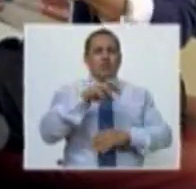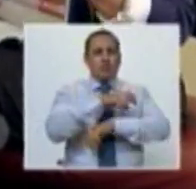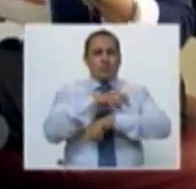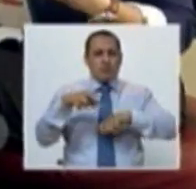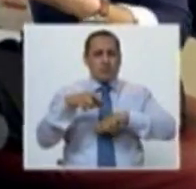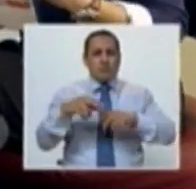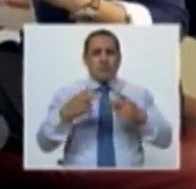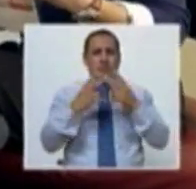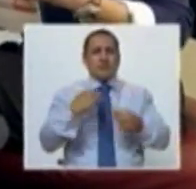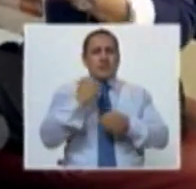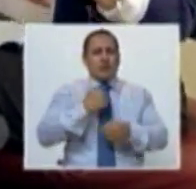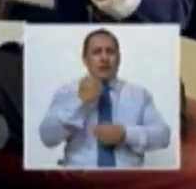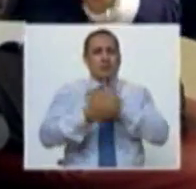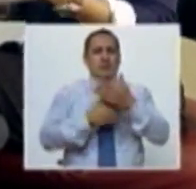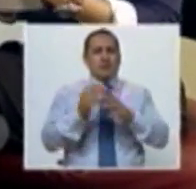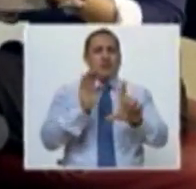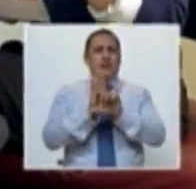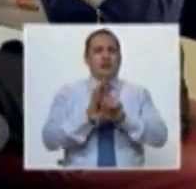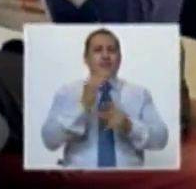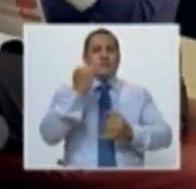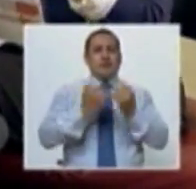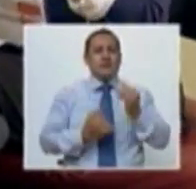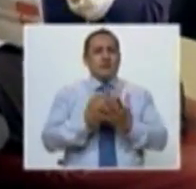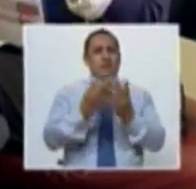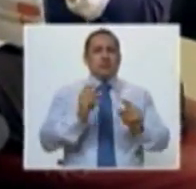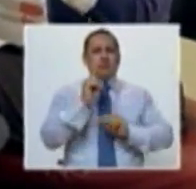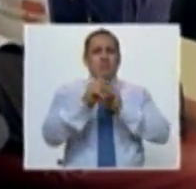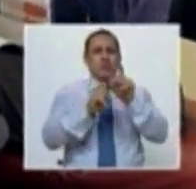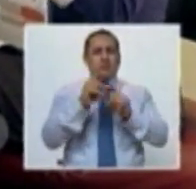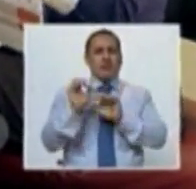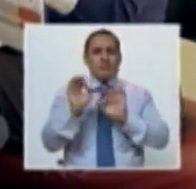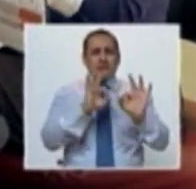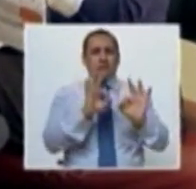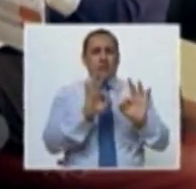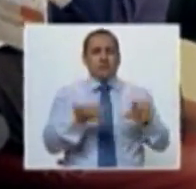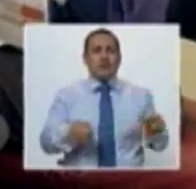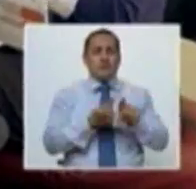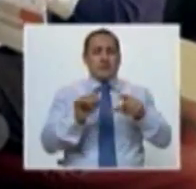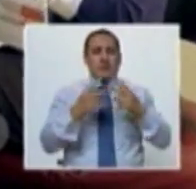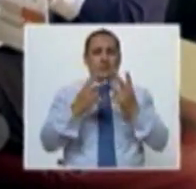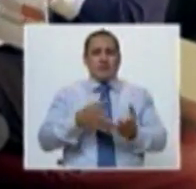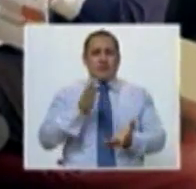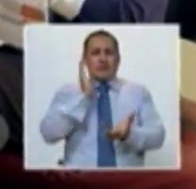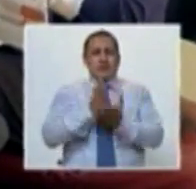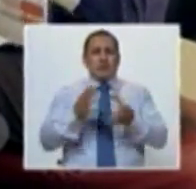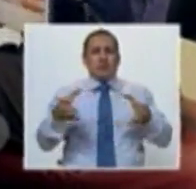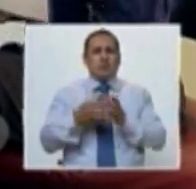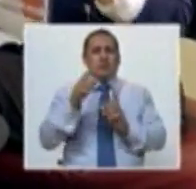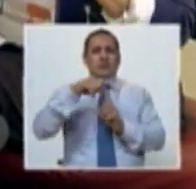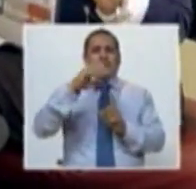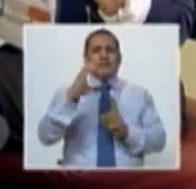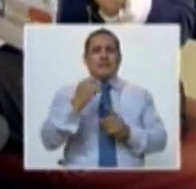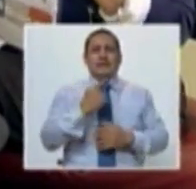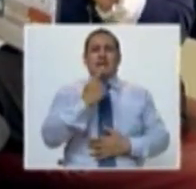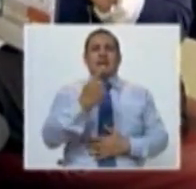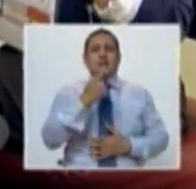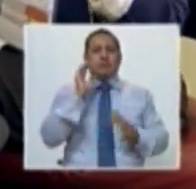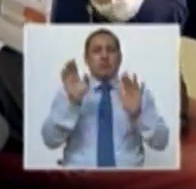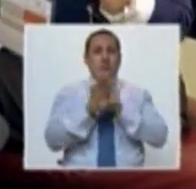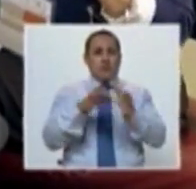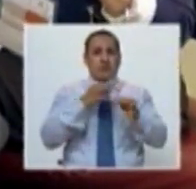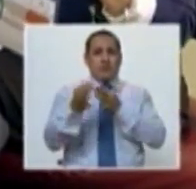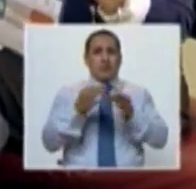en la elaboración de toda esta ley, finalmente los cuestionamientos que surgieron a la misma y esta sentencia del Tribunal Constitucional que bueno,